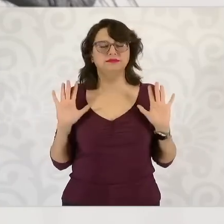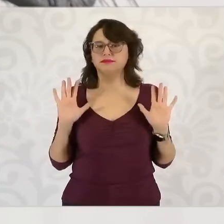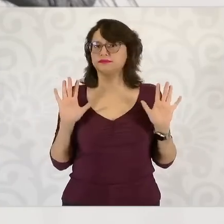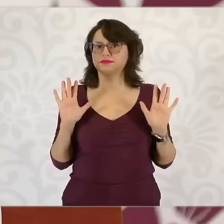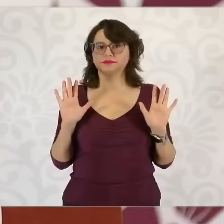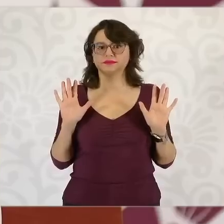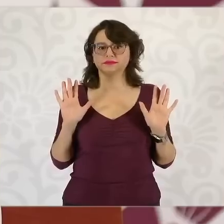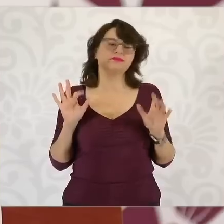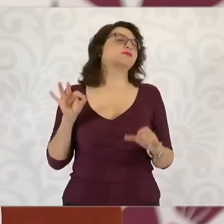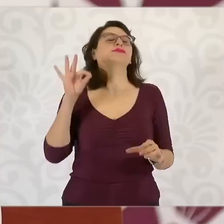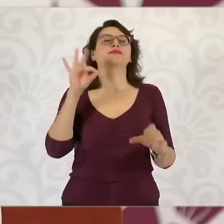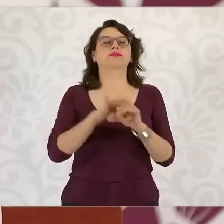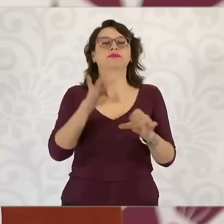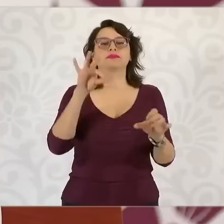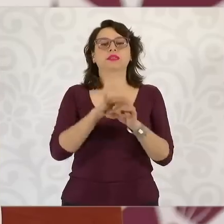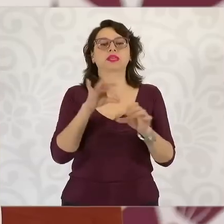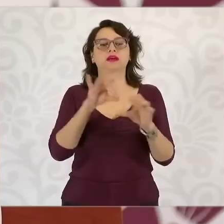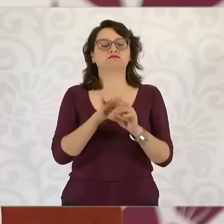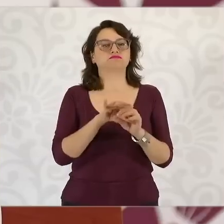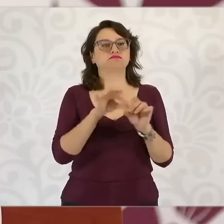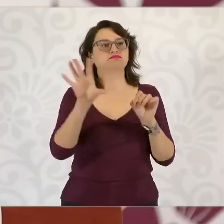elegidos o elegidas.